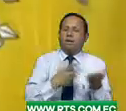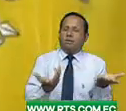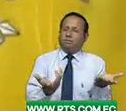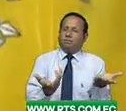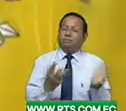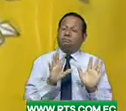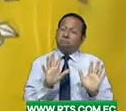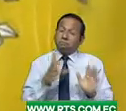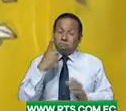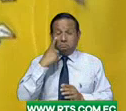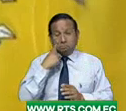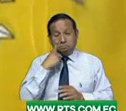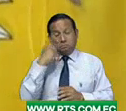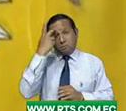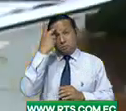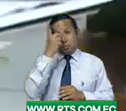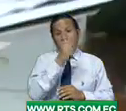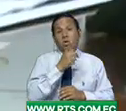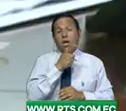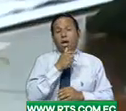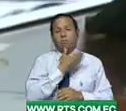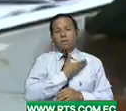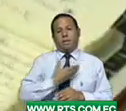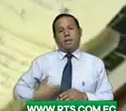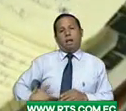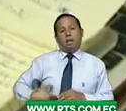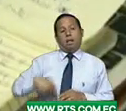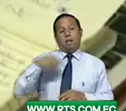del primer mandatario. Él deberá decidir si